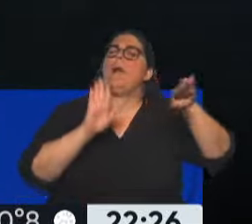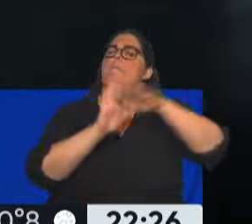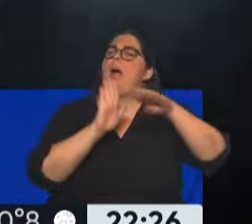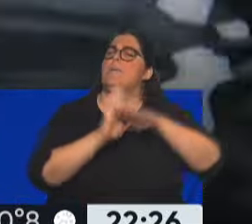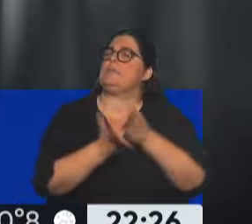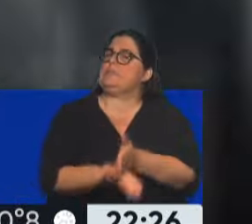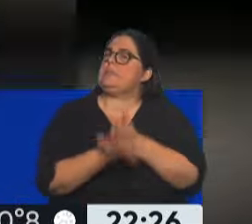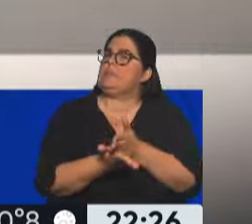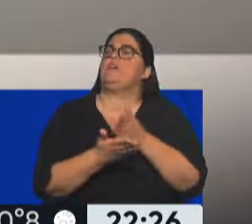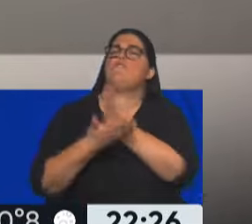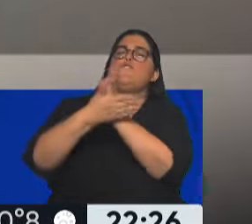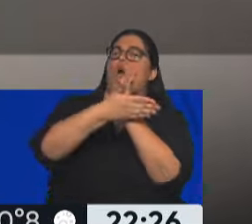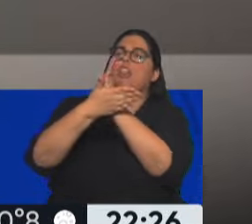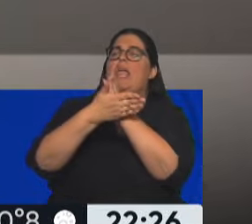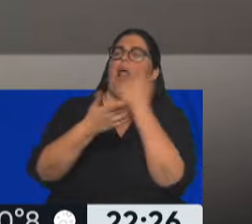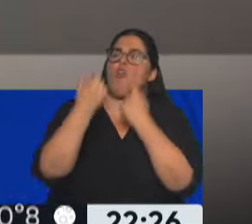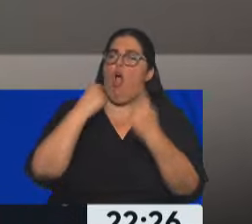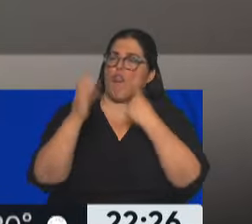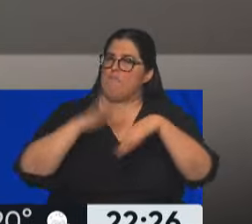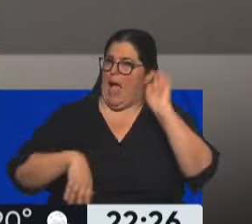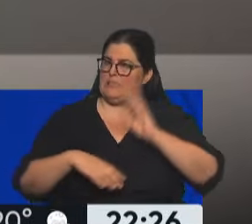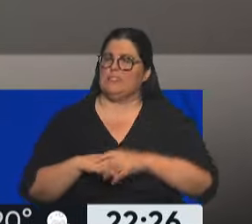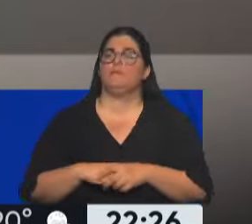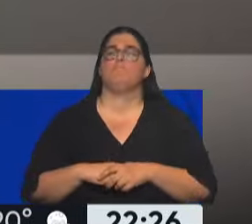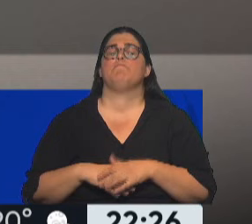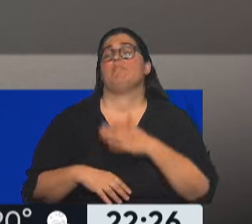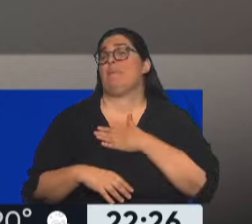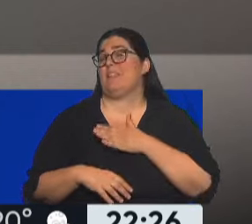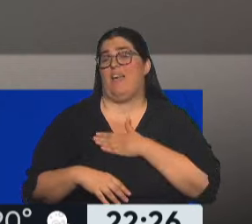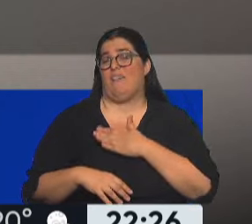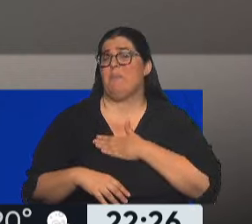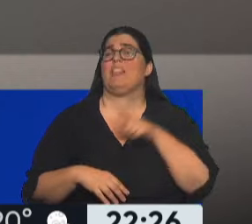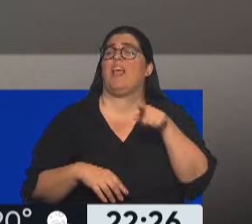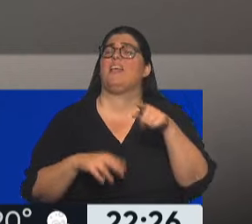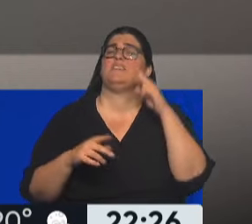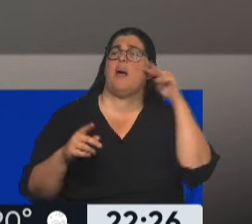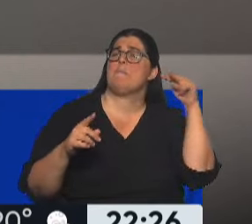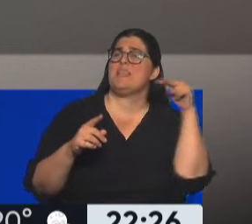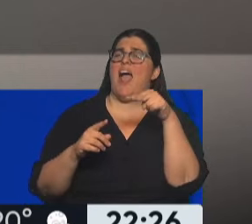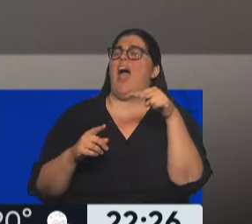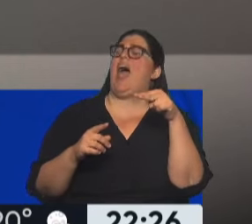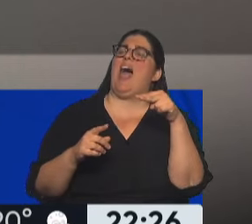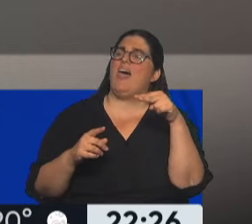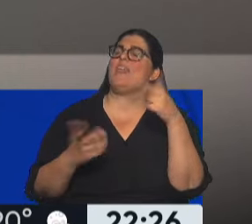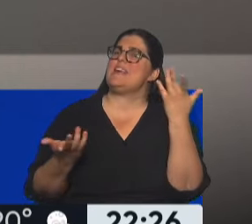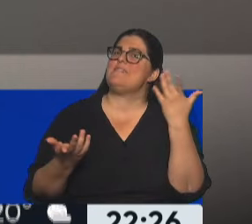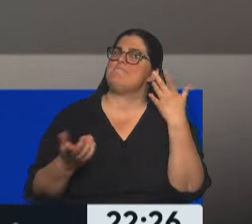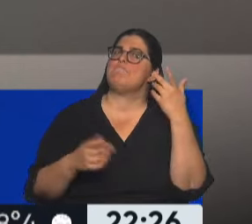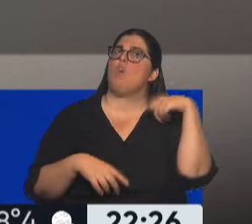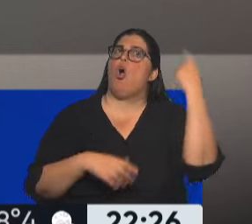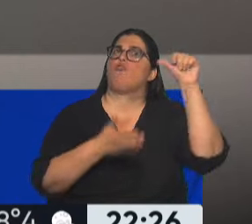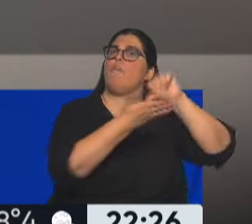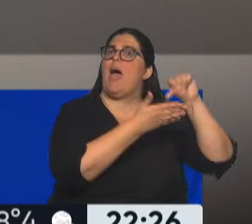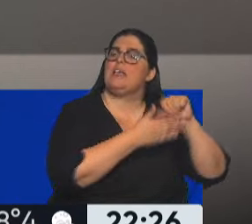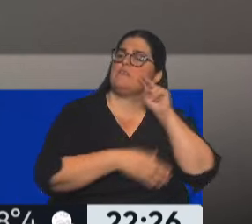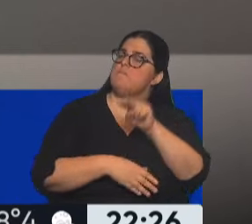sus fronteras. Fortunately, this is an approach that is being looked at with interest by other member states, and this